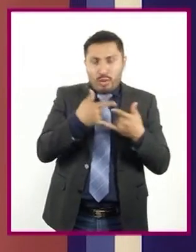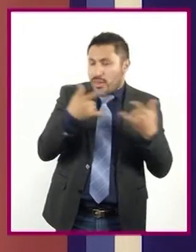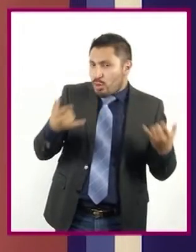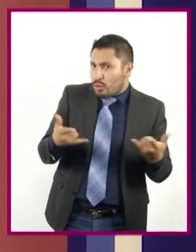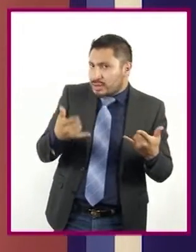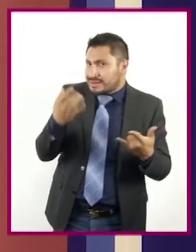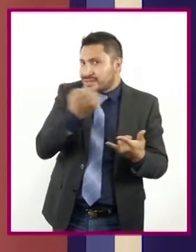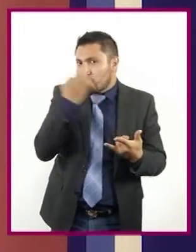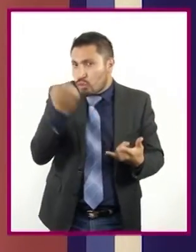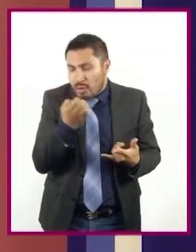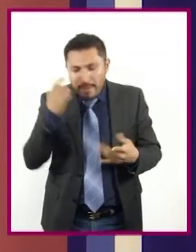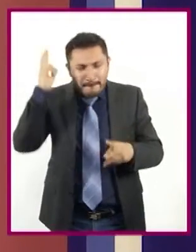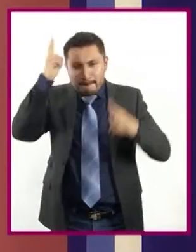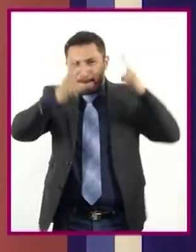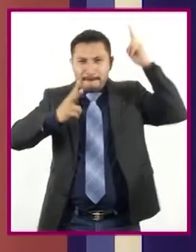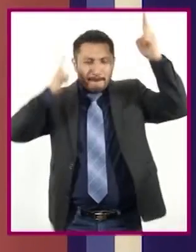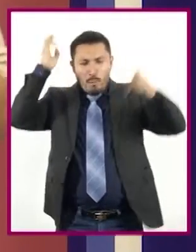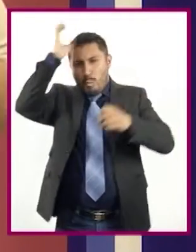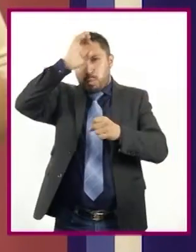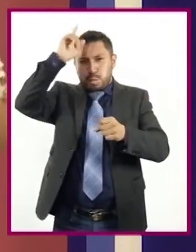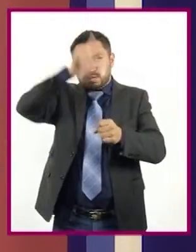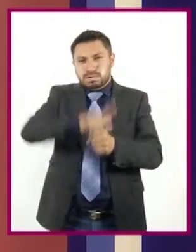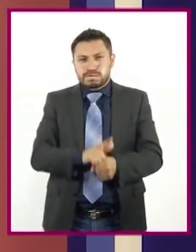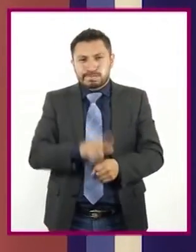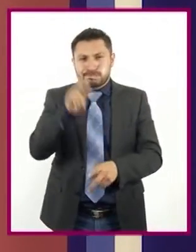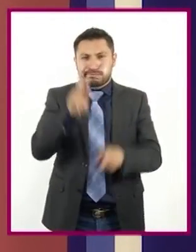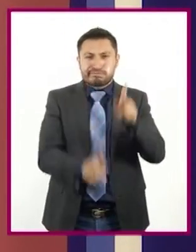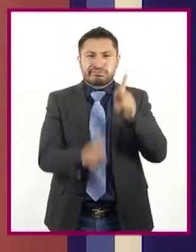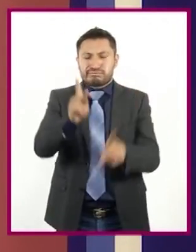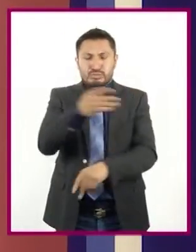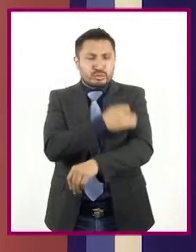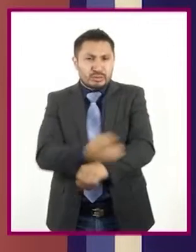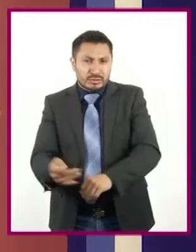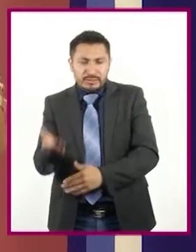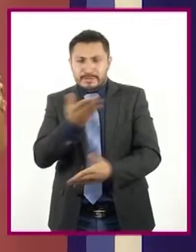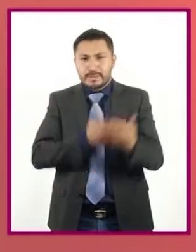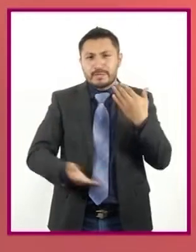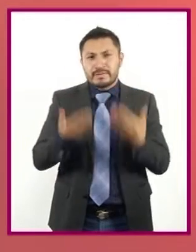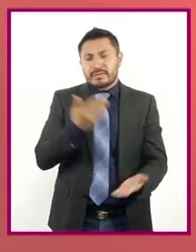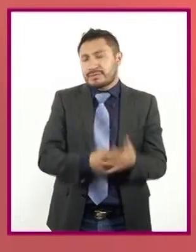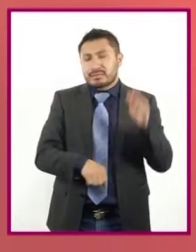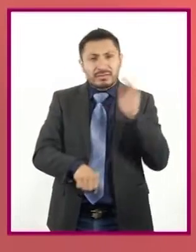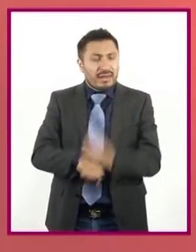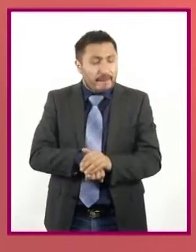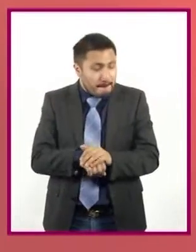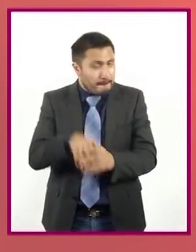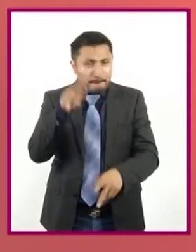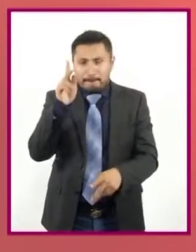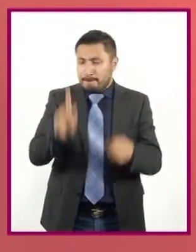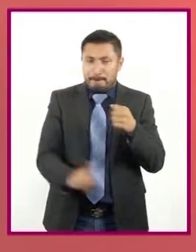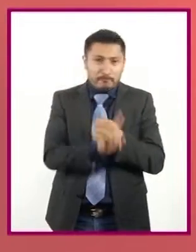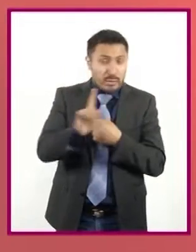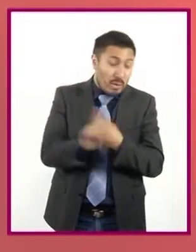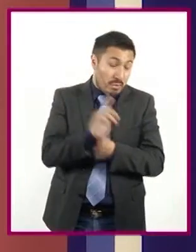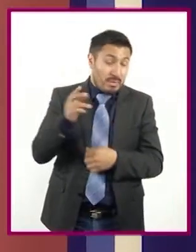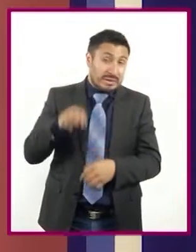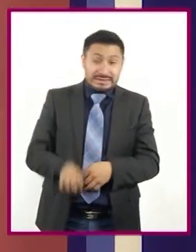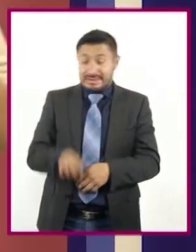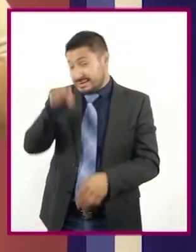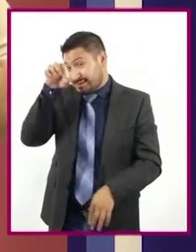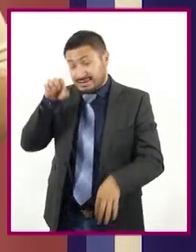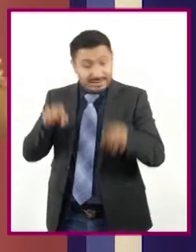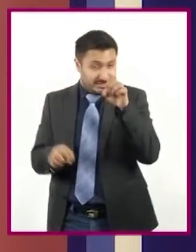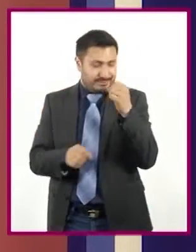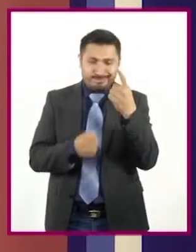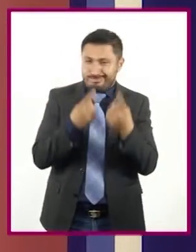escolares, visitas culturales, pláticas familiares, convivencias con amigos o problemas acordes a nuestra edad, por mencionar